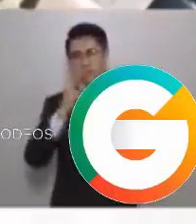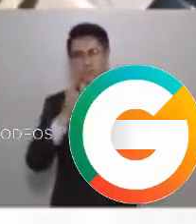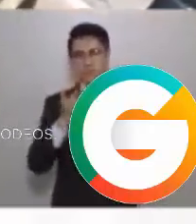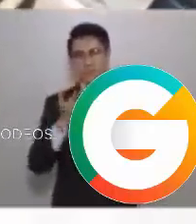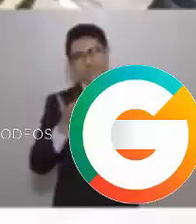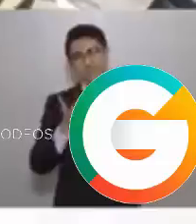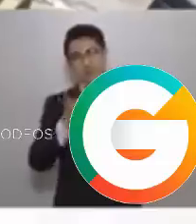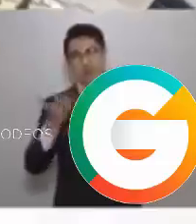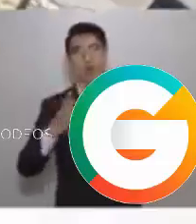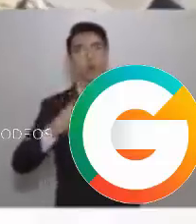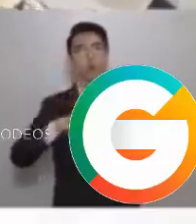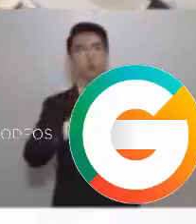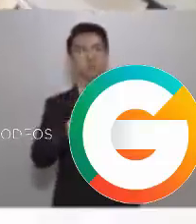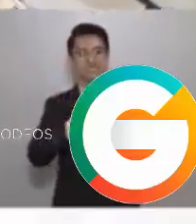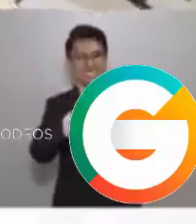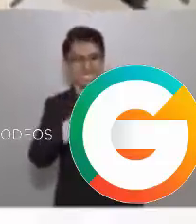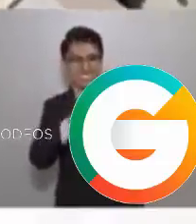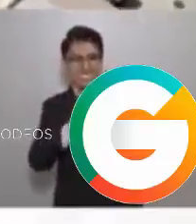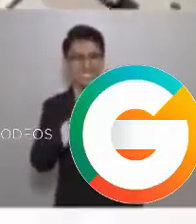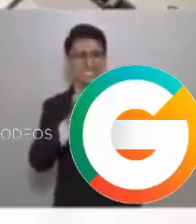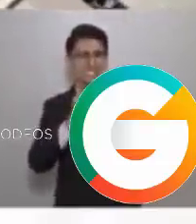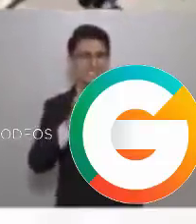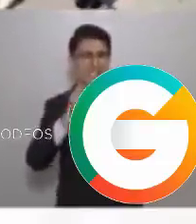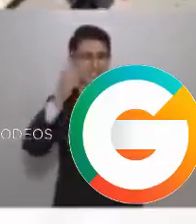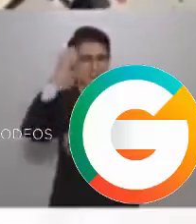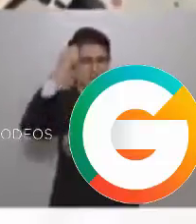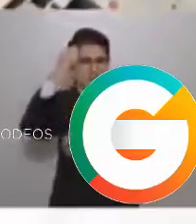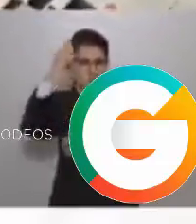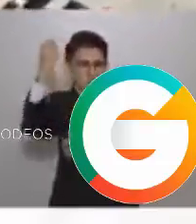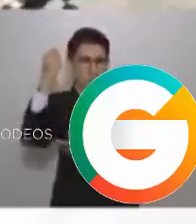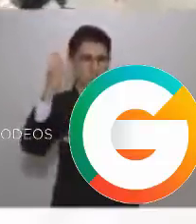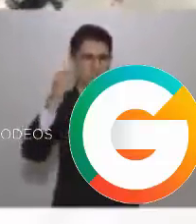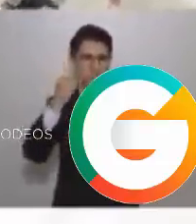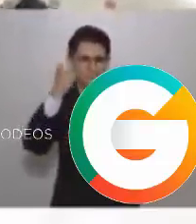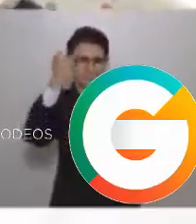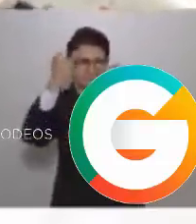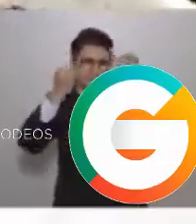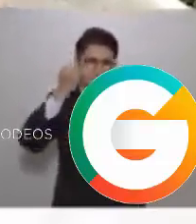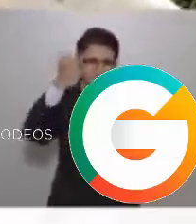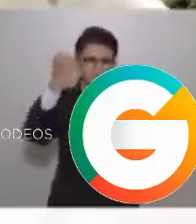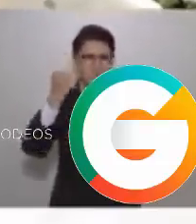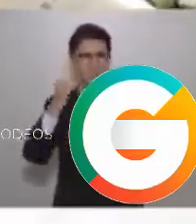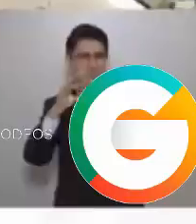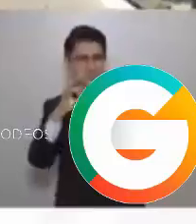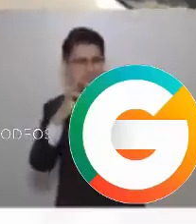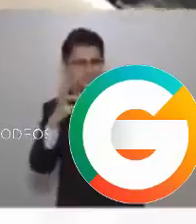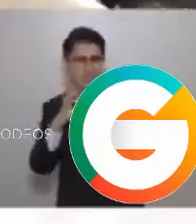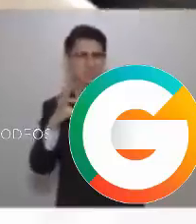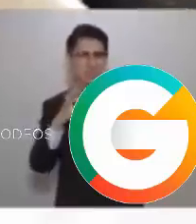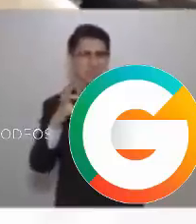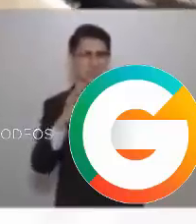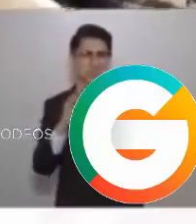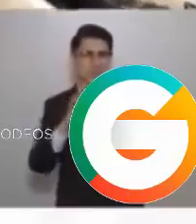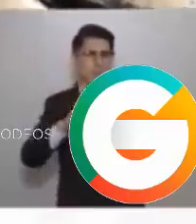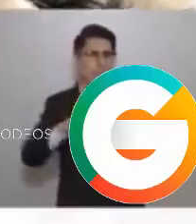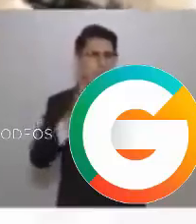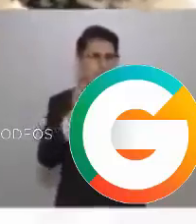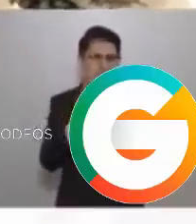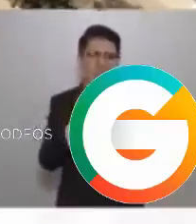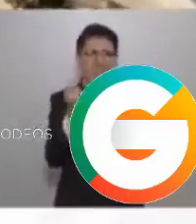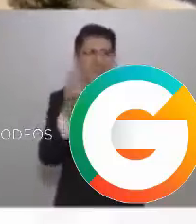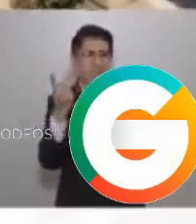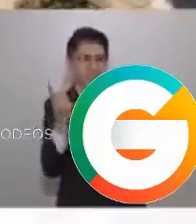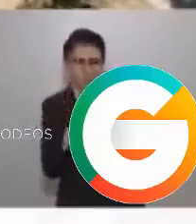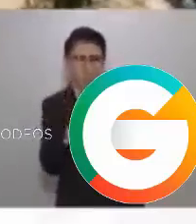hipótesis importantes. Seguro estoy que en las próximas horas lograremos establecer identidades que sin duda nos van a